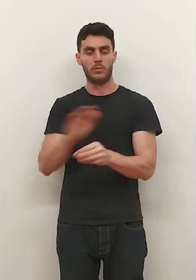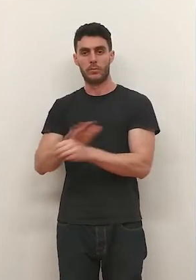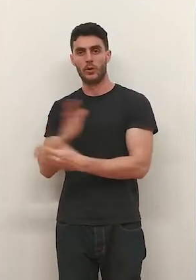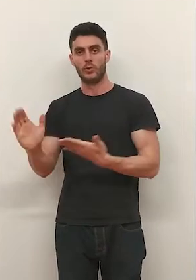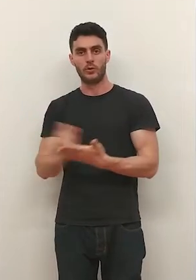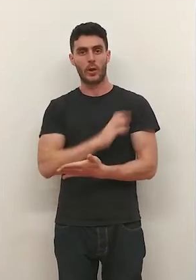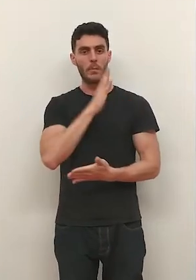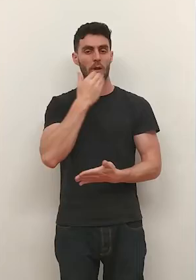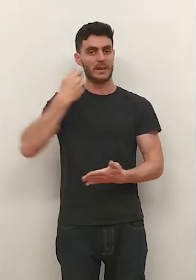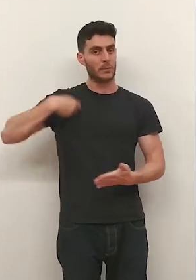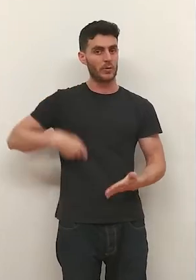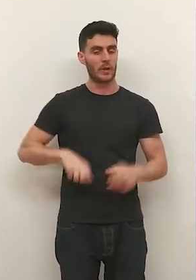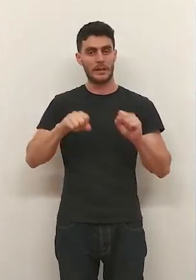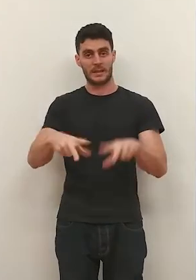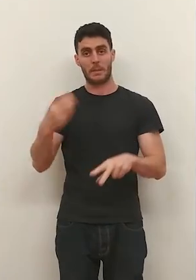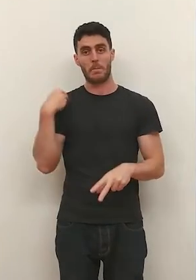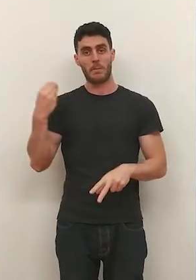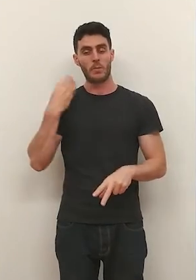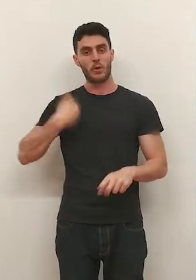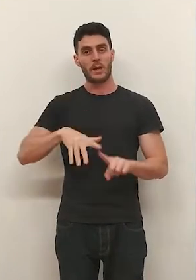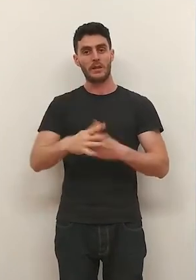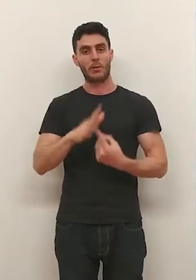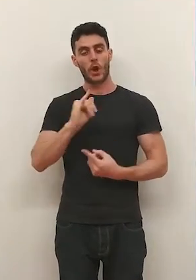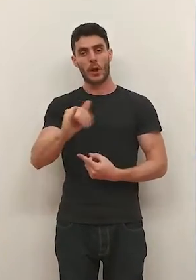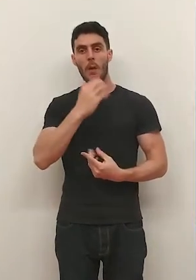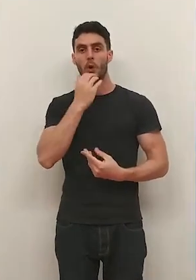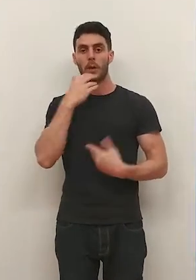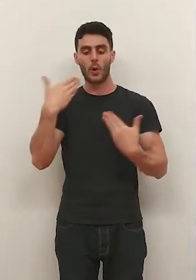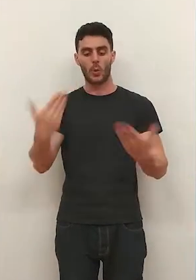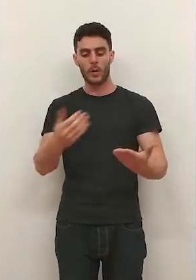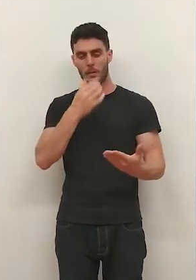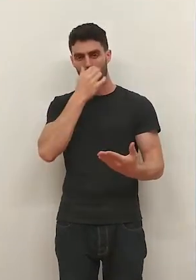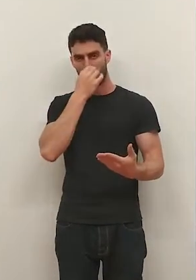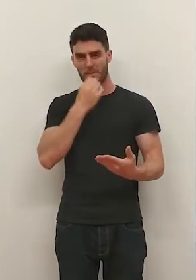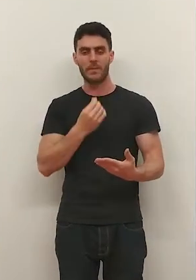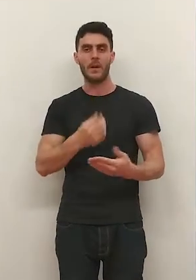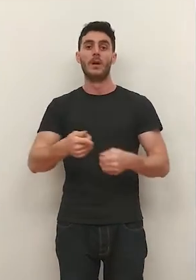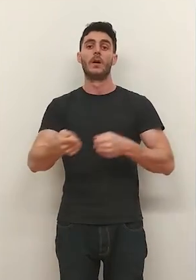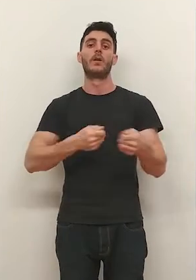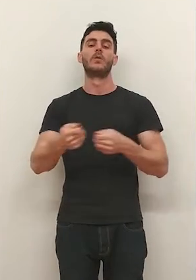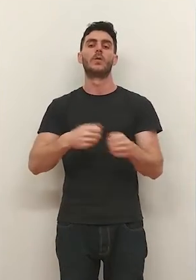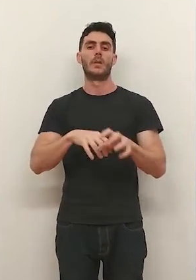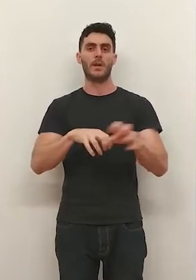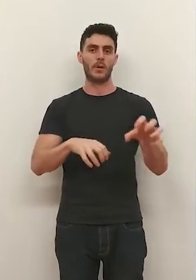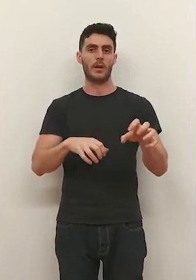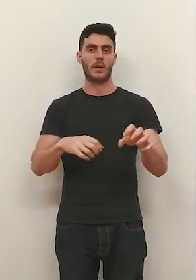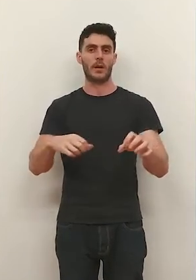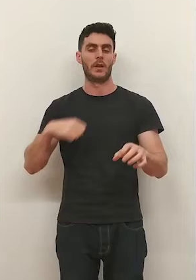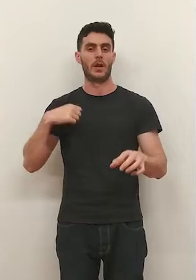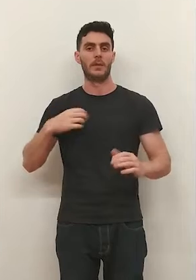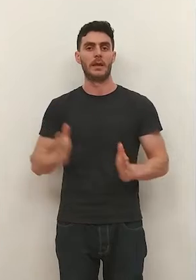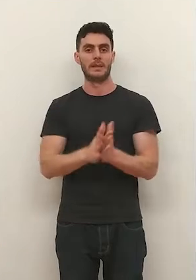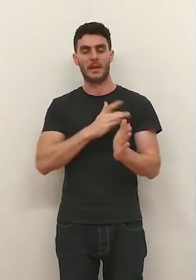las que hacen falta, porque sin esos profesionales ya se están dando situaciones como estas. Que la mayor parte de los controles del Hospital